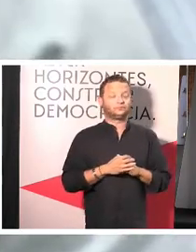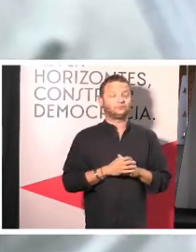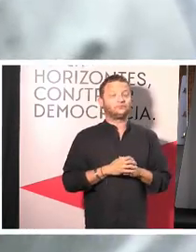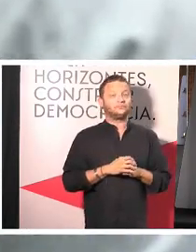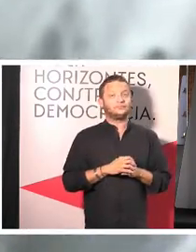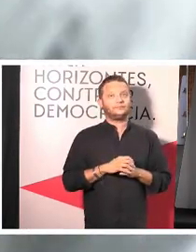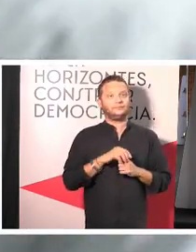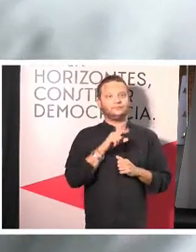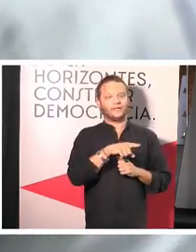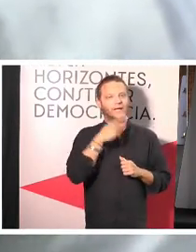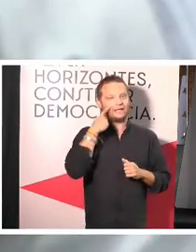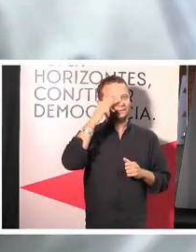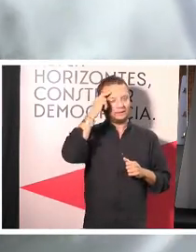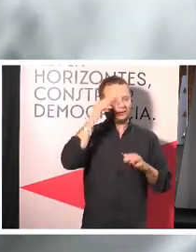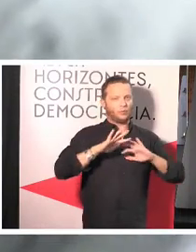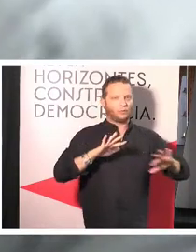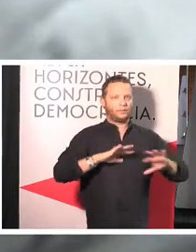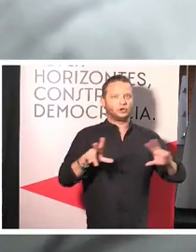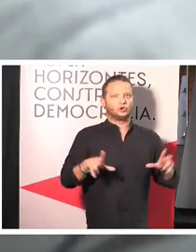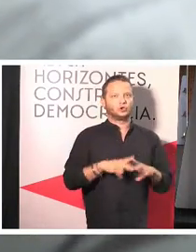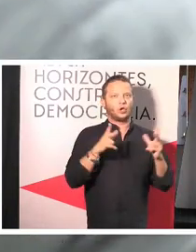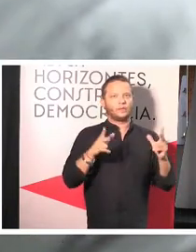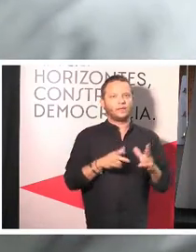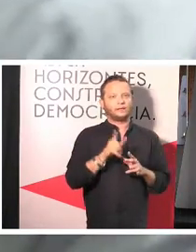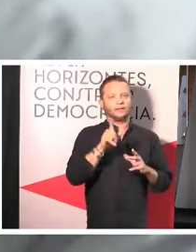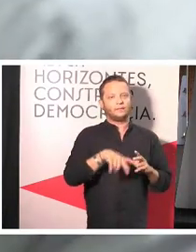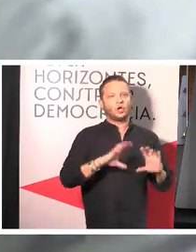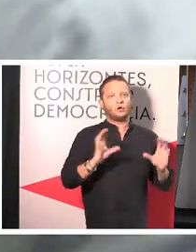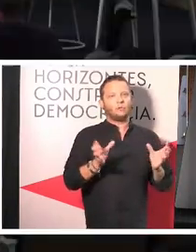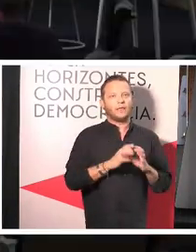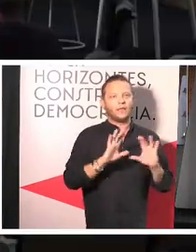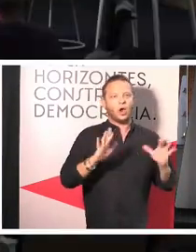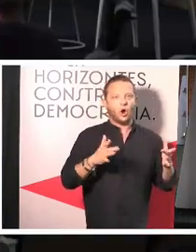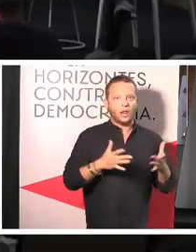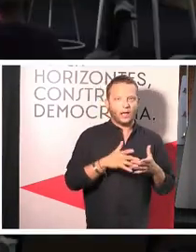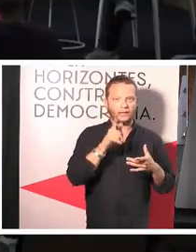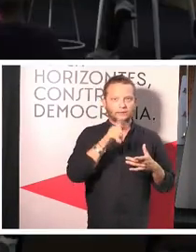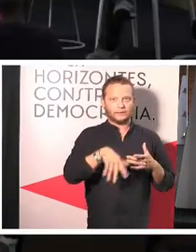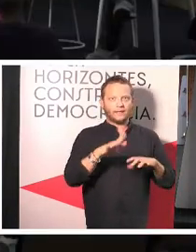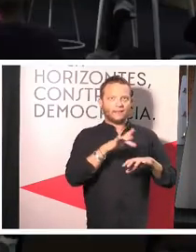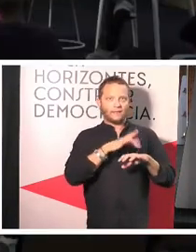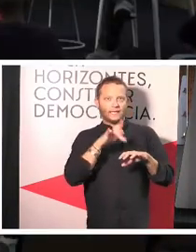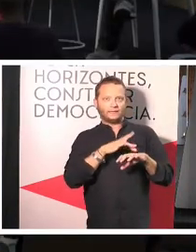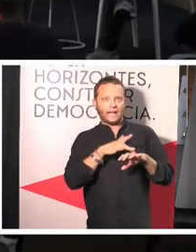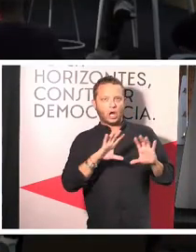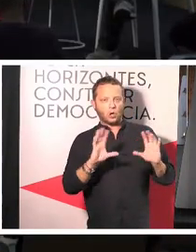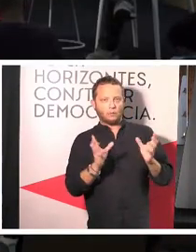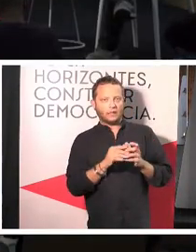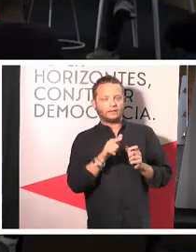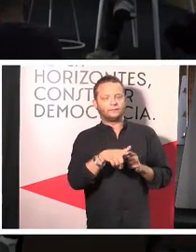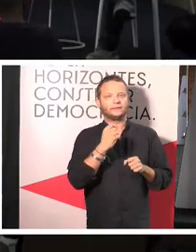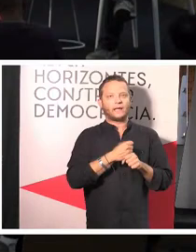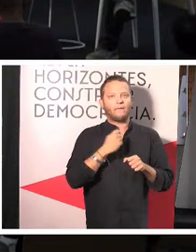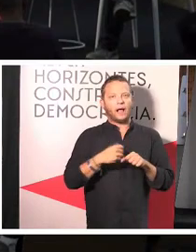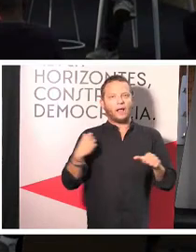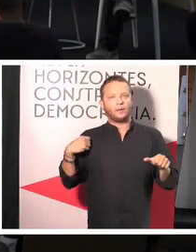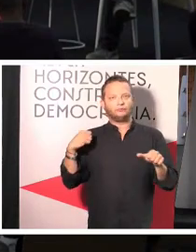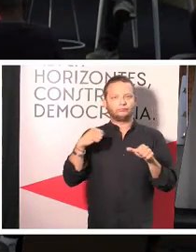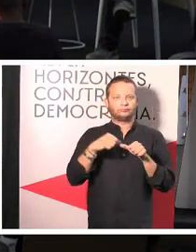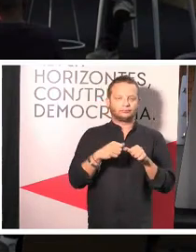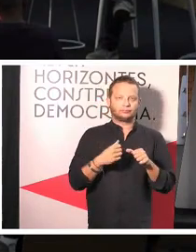Decir que es experta en movimientos sociales, en comunidades online, en Digital Commons. Ha venido trabajando también desde